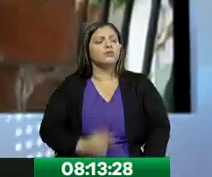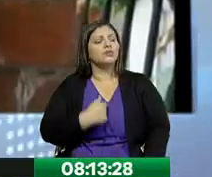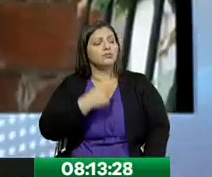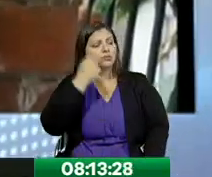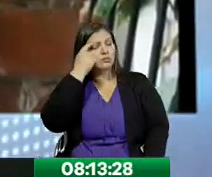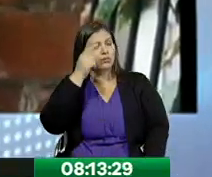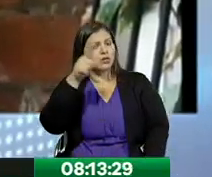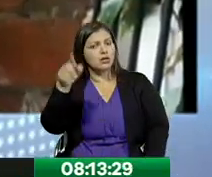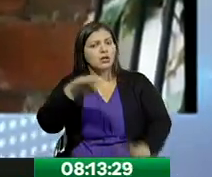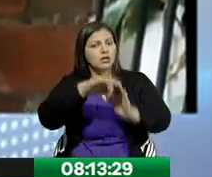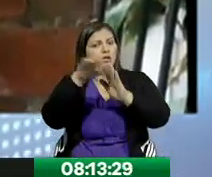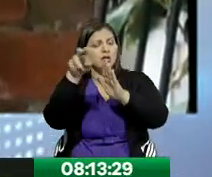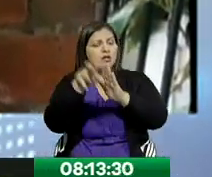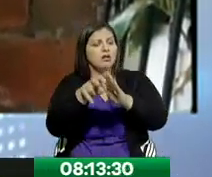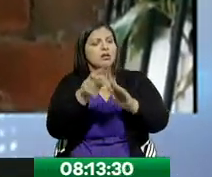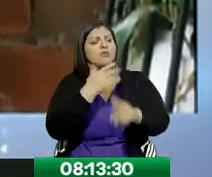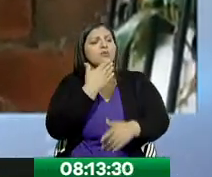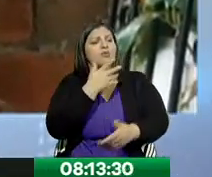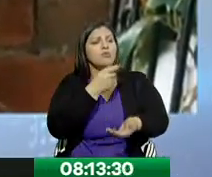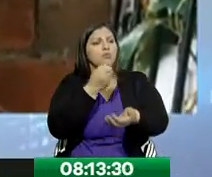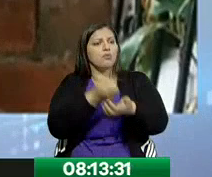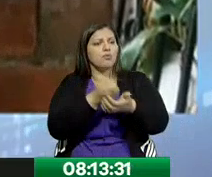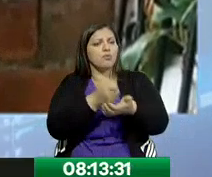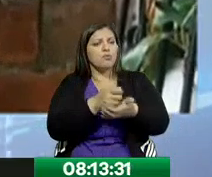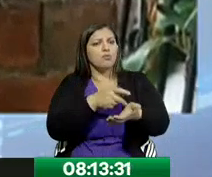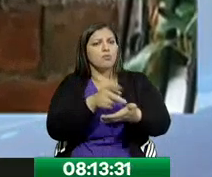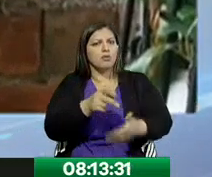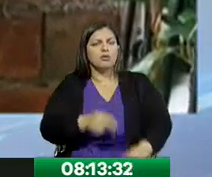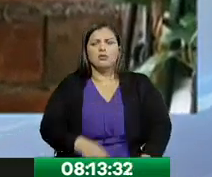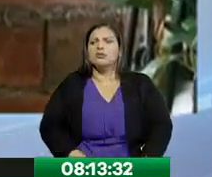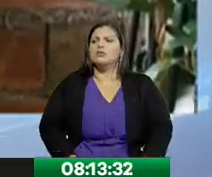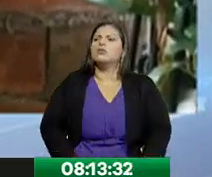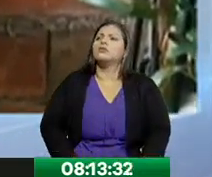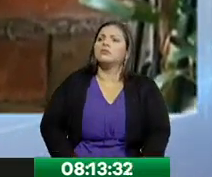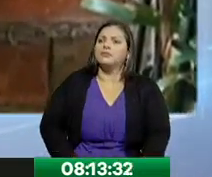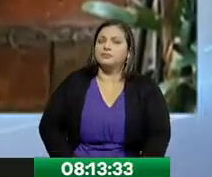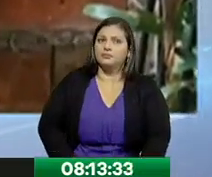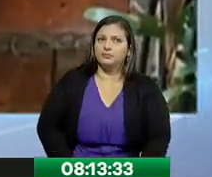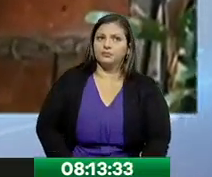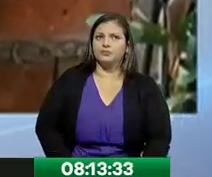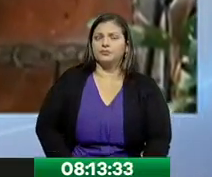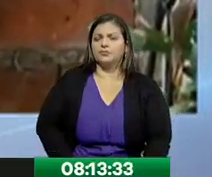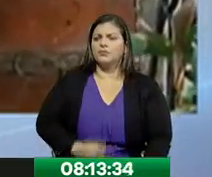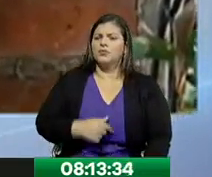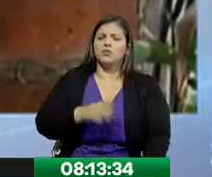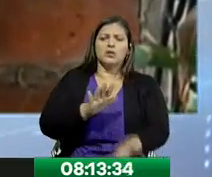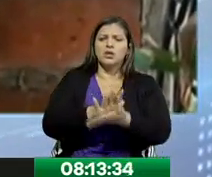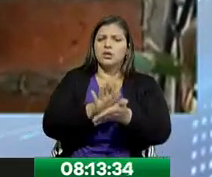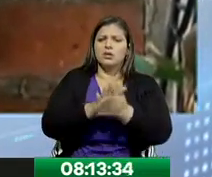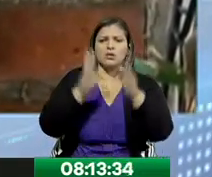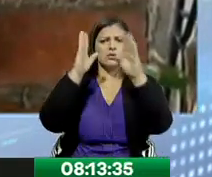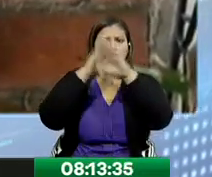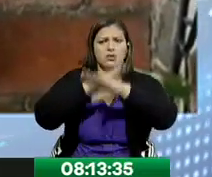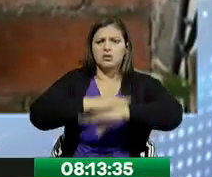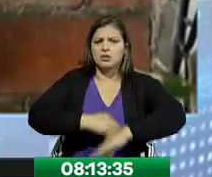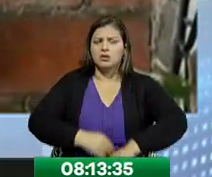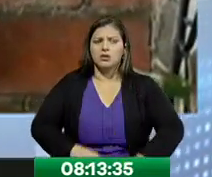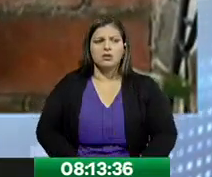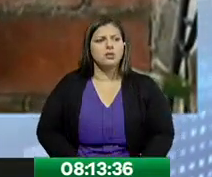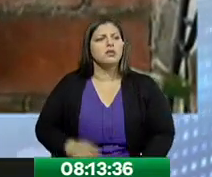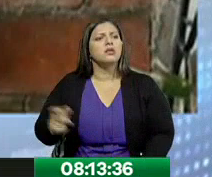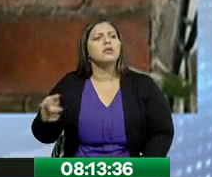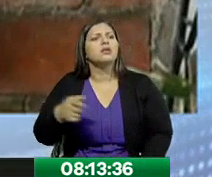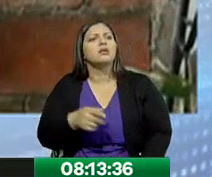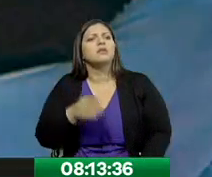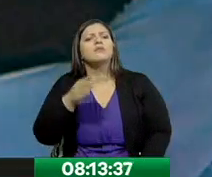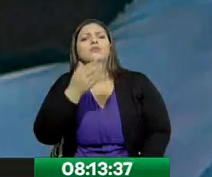ayudarme en este caso, dijo que no nos iba a cobrar nada. De las 10 en adelante, fue mi esposa con mi hijo a tratar de ver cómo hacía para